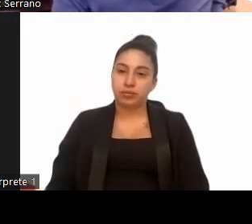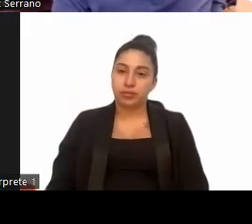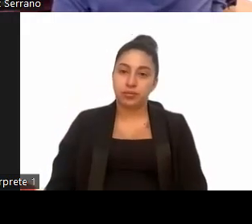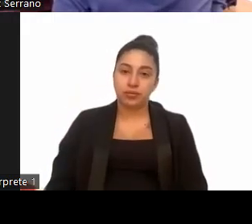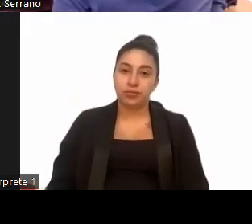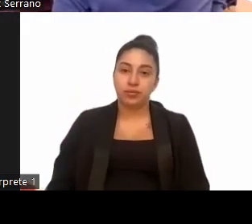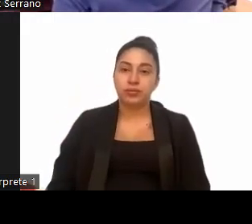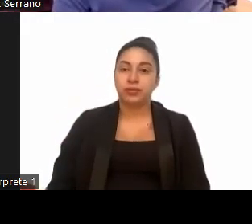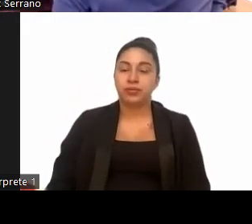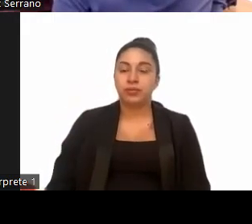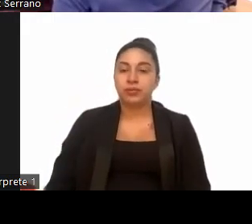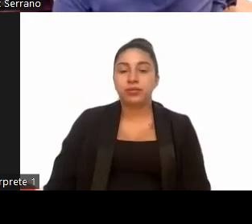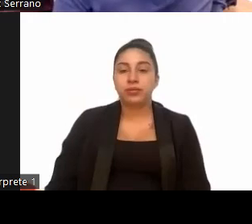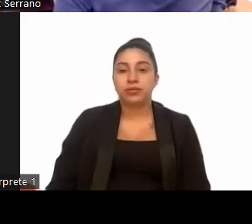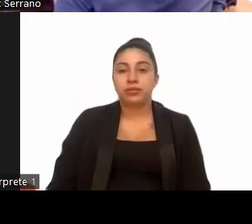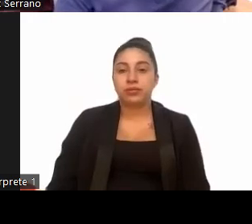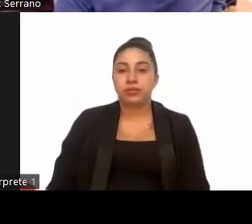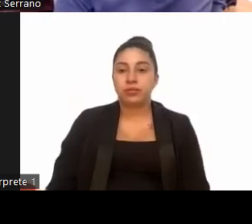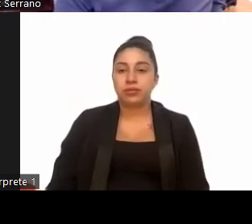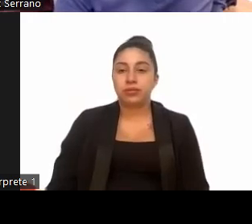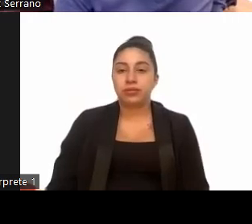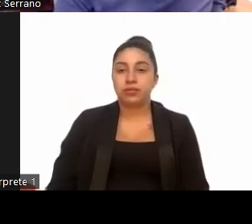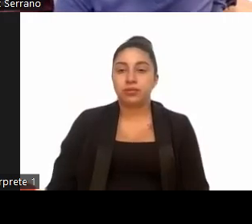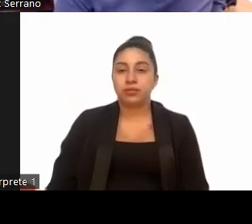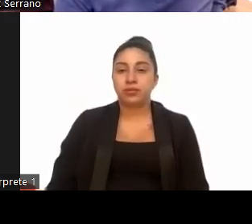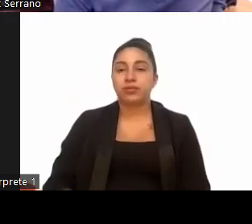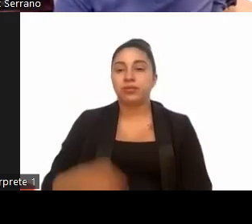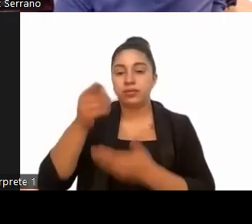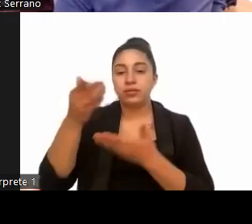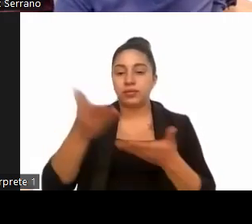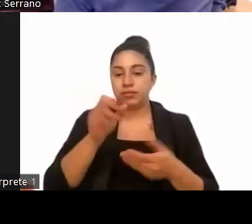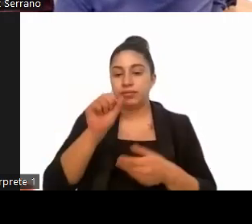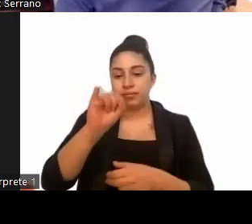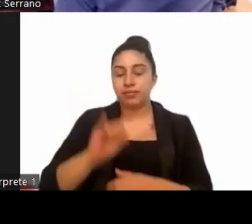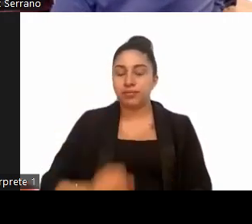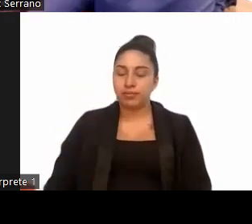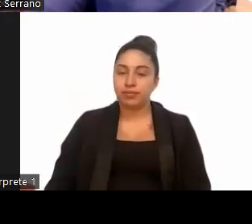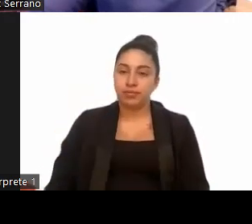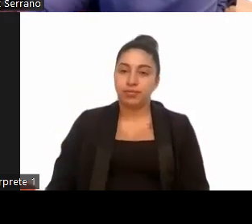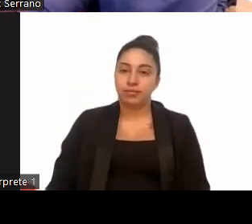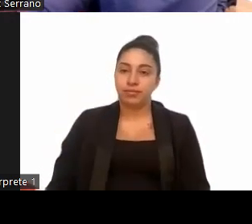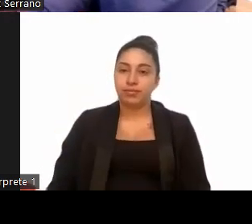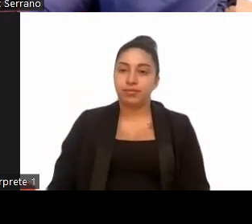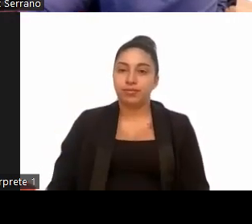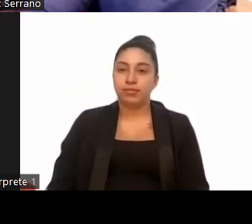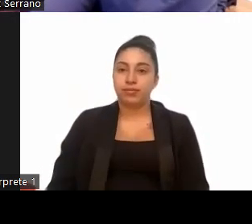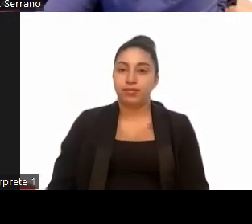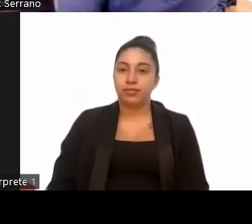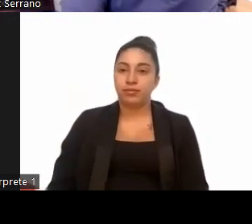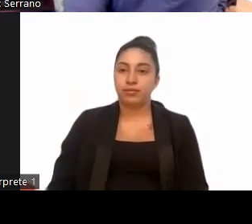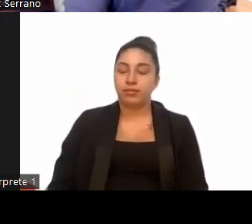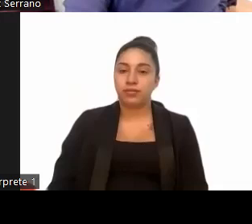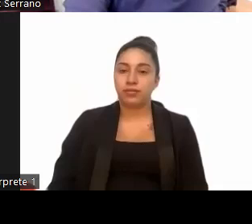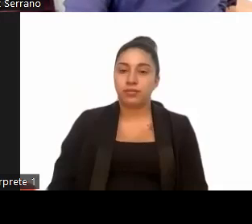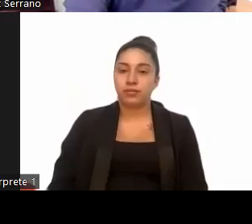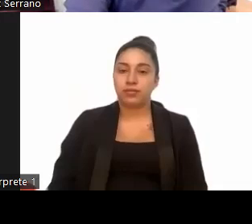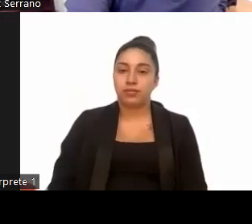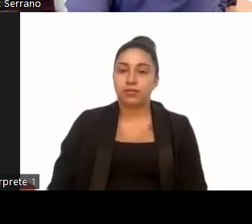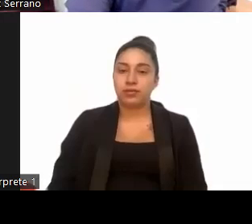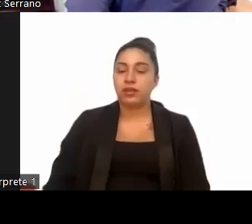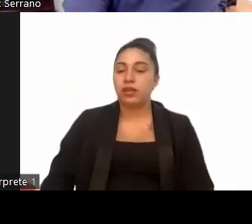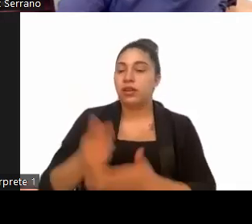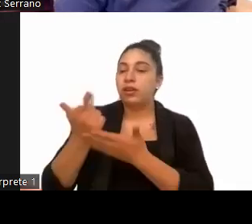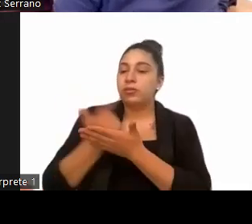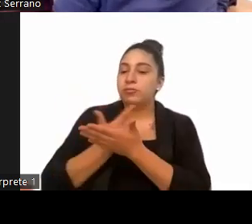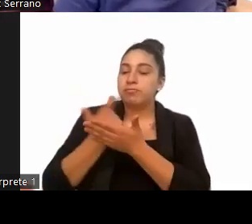Sí, ¿no? Alfonso Vega, presente. Gracias. Contador Francisco